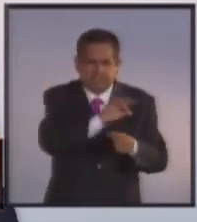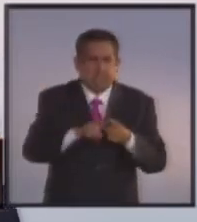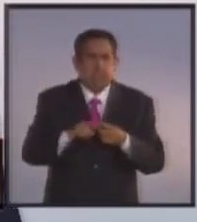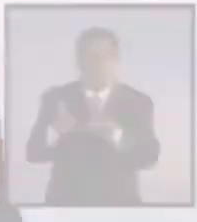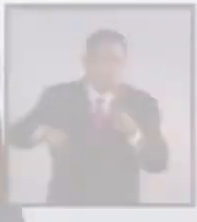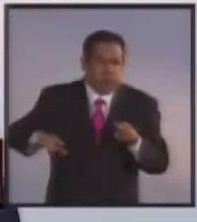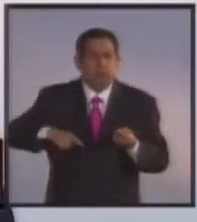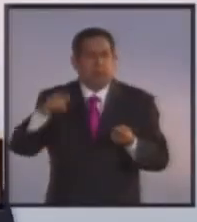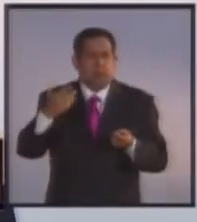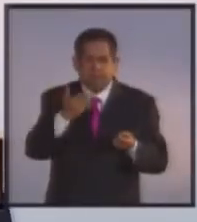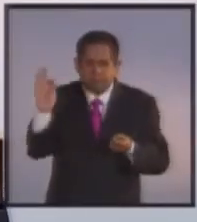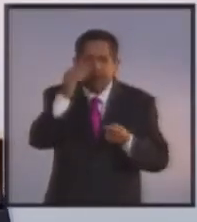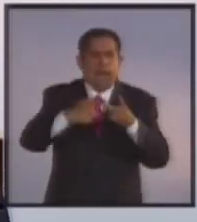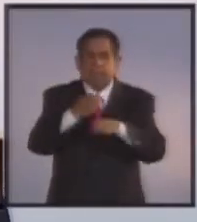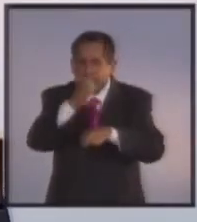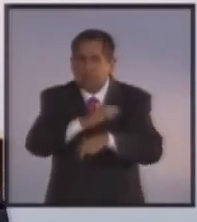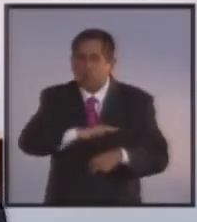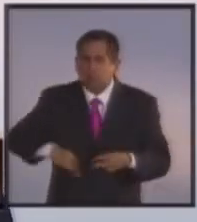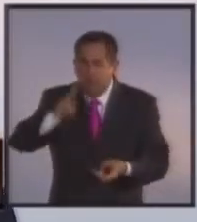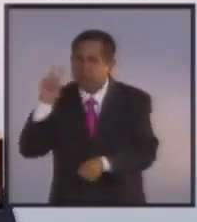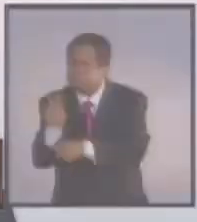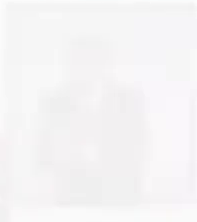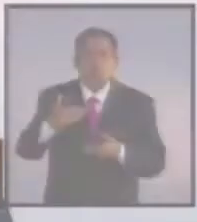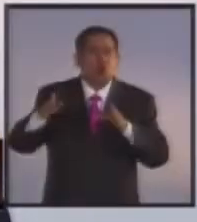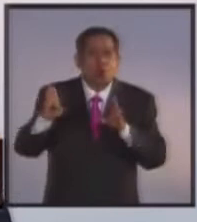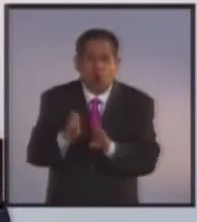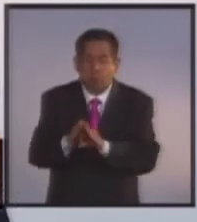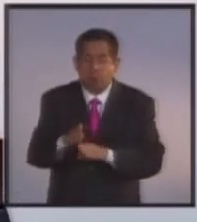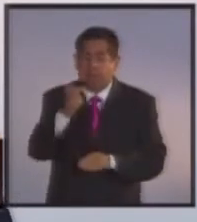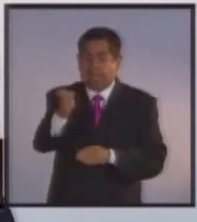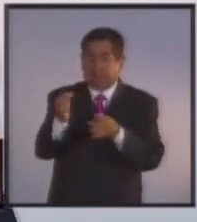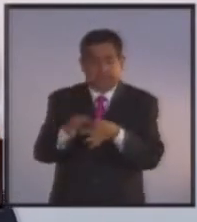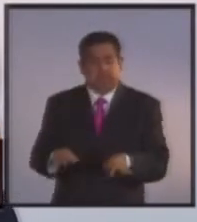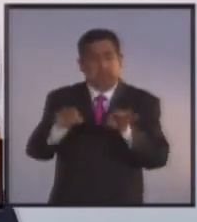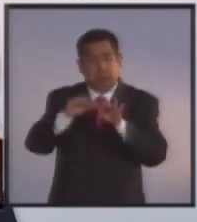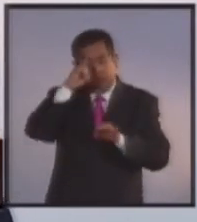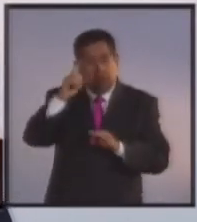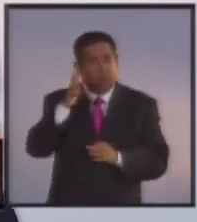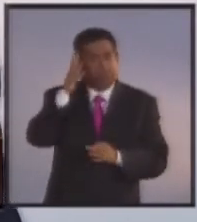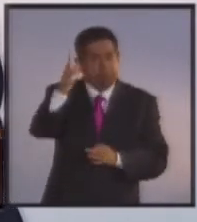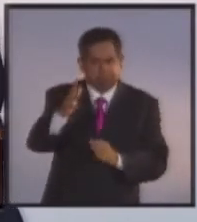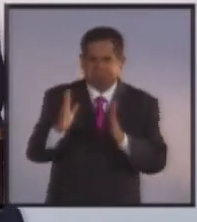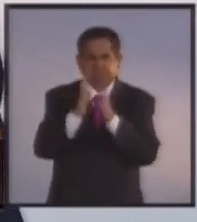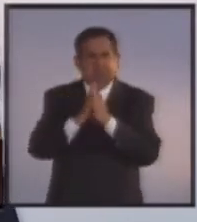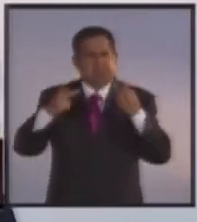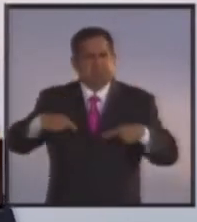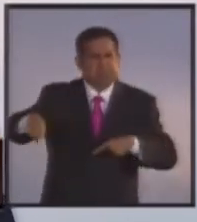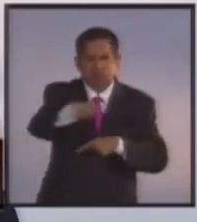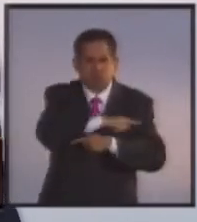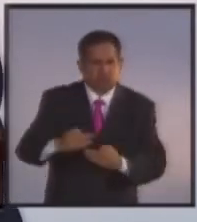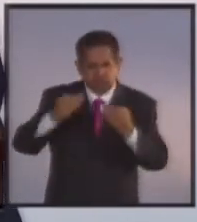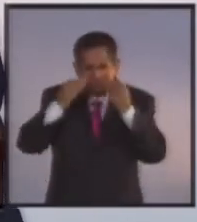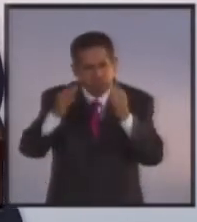por ciudadanos, establecer un sistema nacional de fiscalización para que también logremos la participación de los ciudadanos como